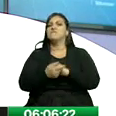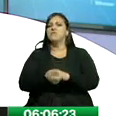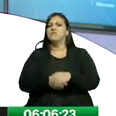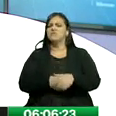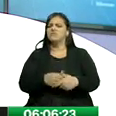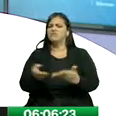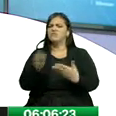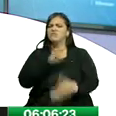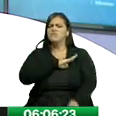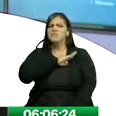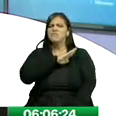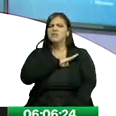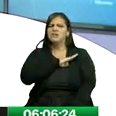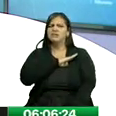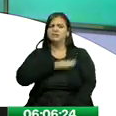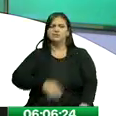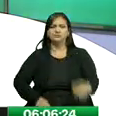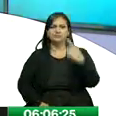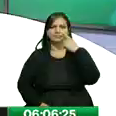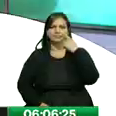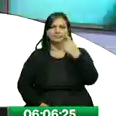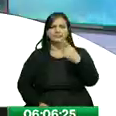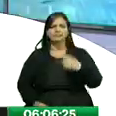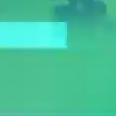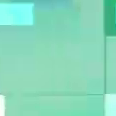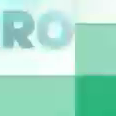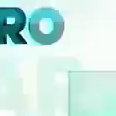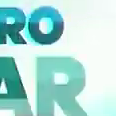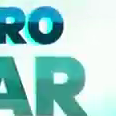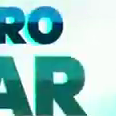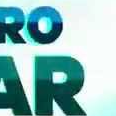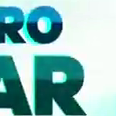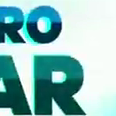Miserables. Ahí los quiero ver.